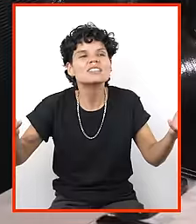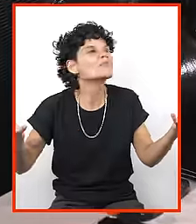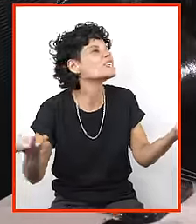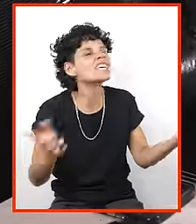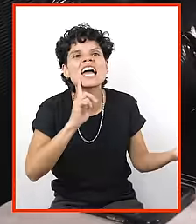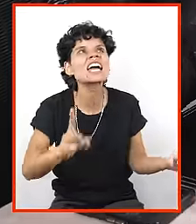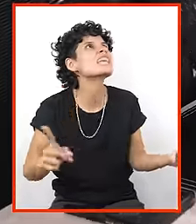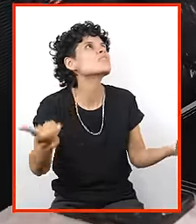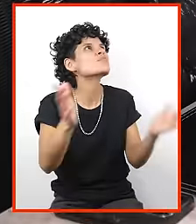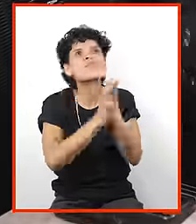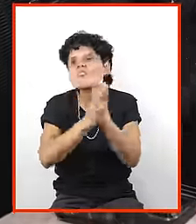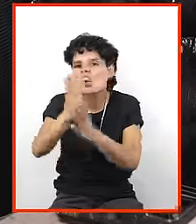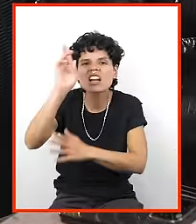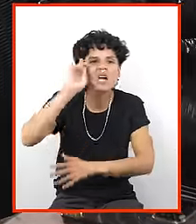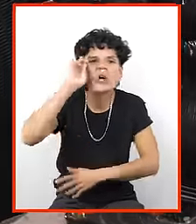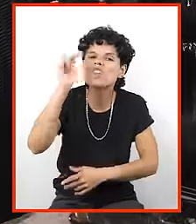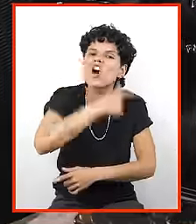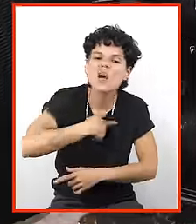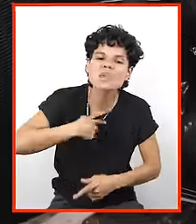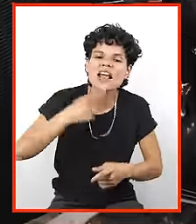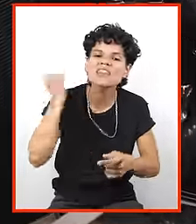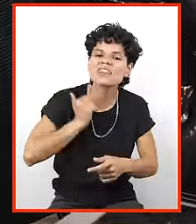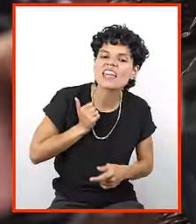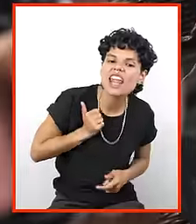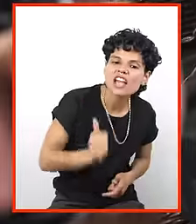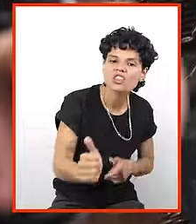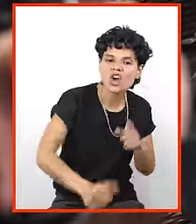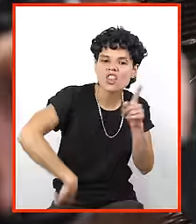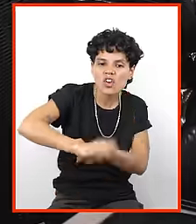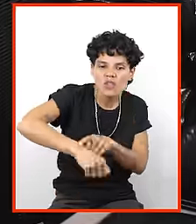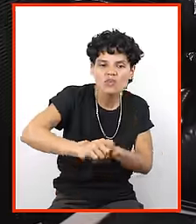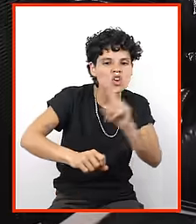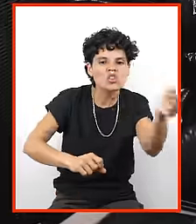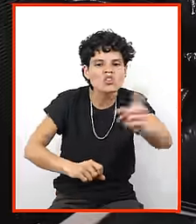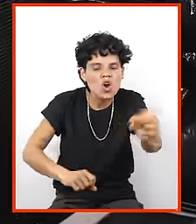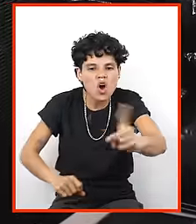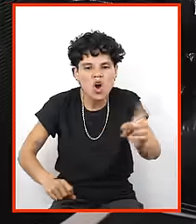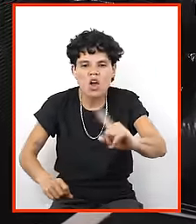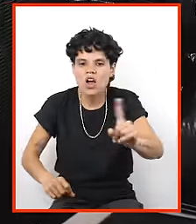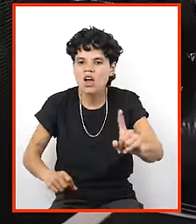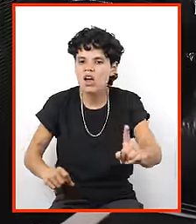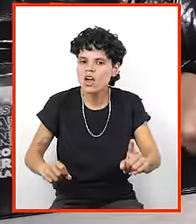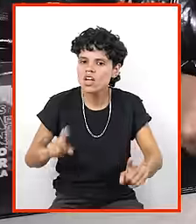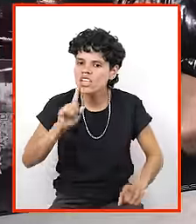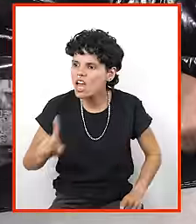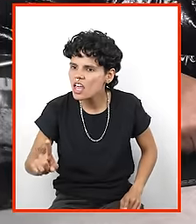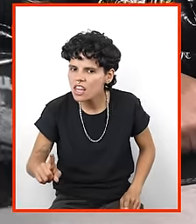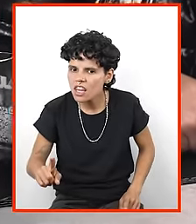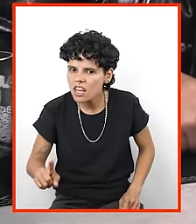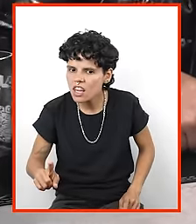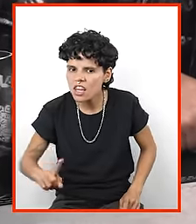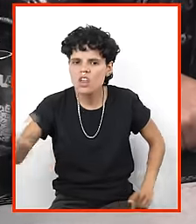Por favor, que alguien... ¿Quién no, es el director de fútbol? Ese, mira, el... ¡No!